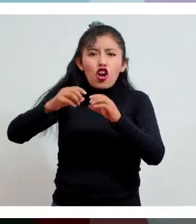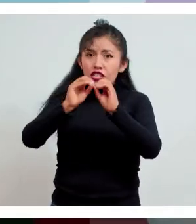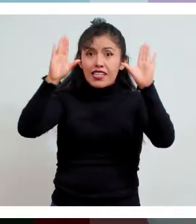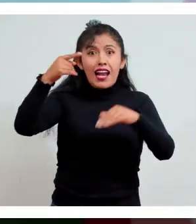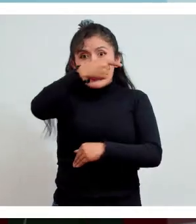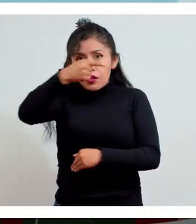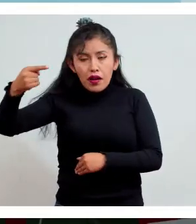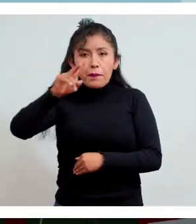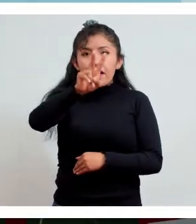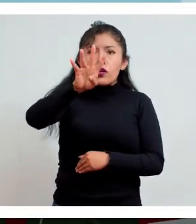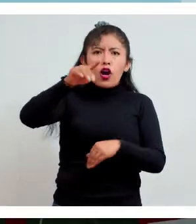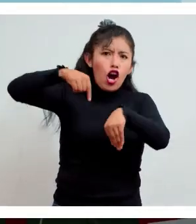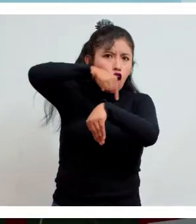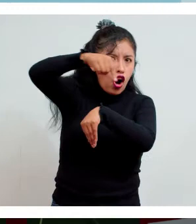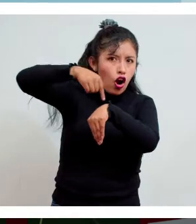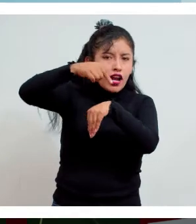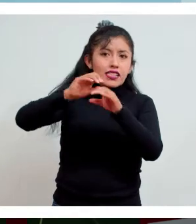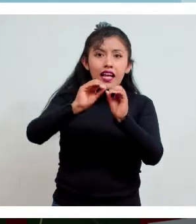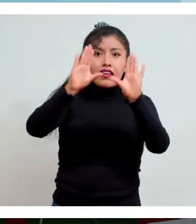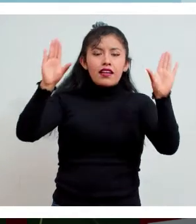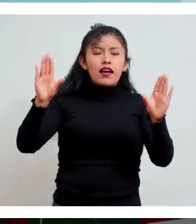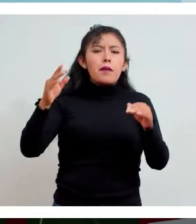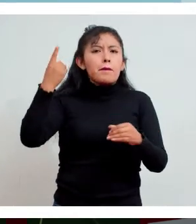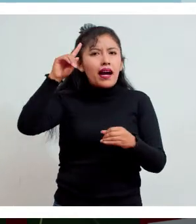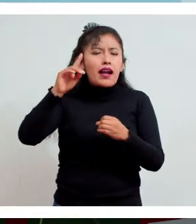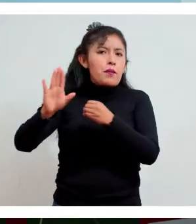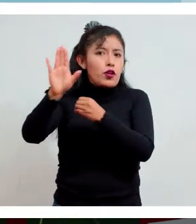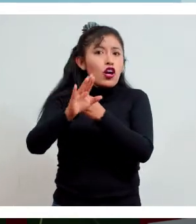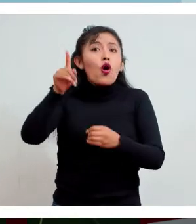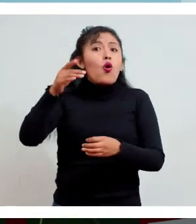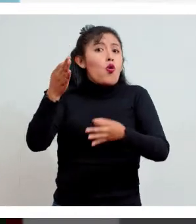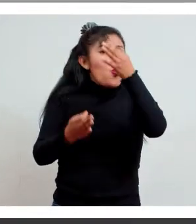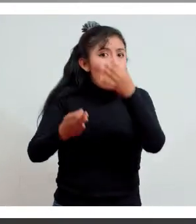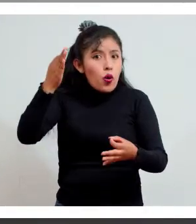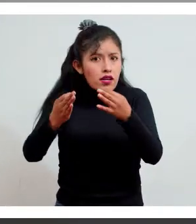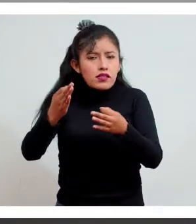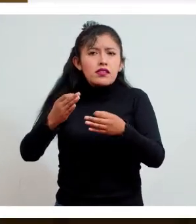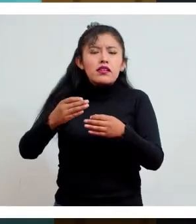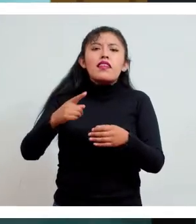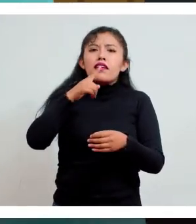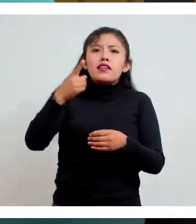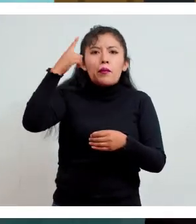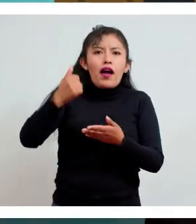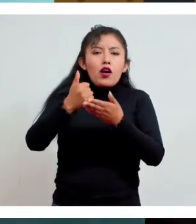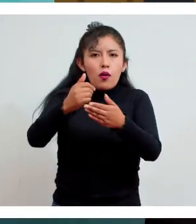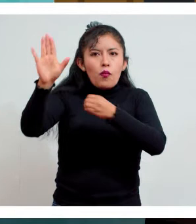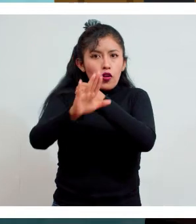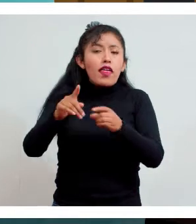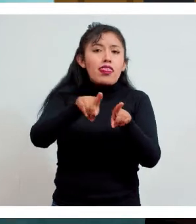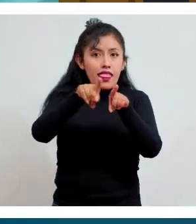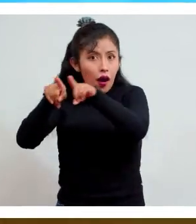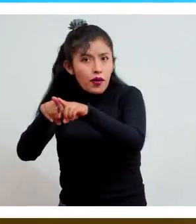Yapan Punchaikunata, Tutapas Punchaipas, Chasquisaikiku, Juez, Hatun Kamachita Purichinka, Makasqa,